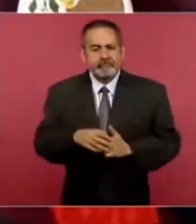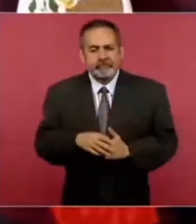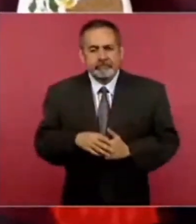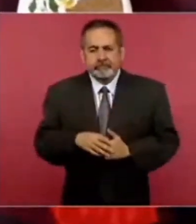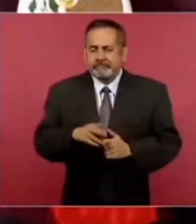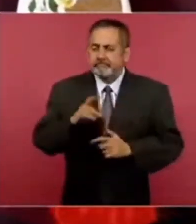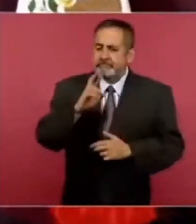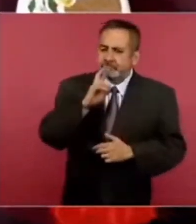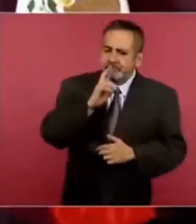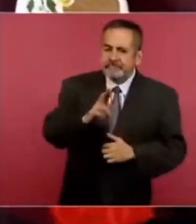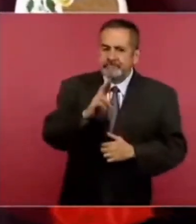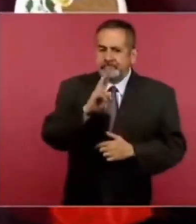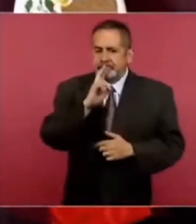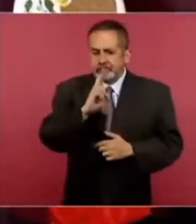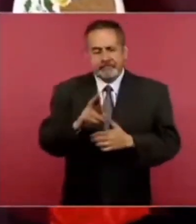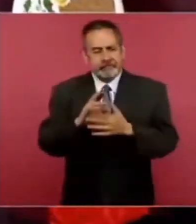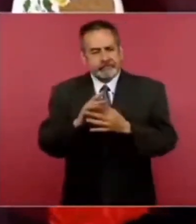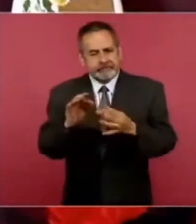responder?